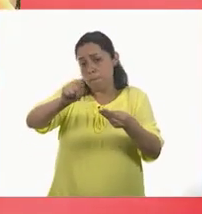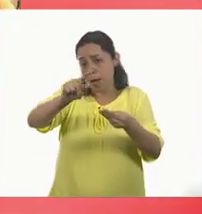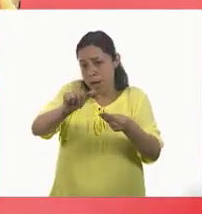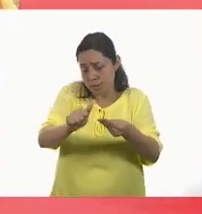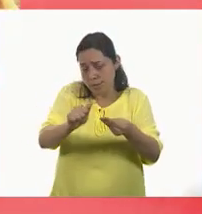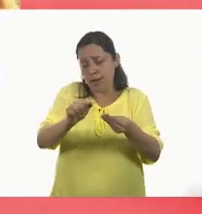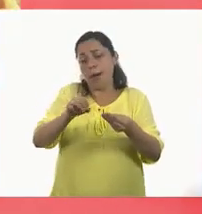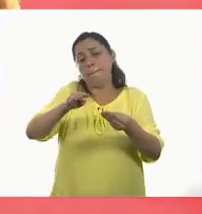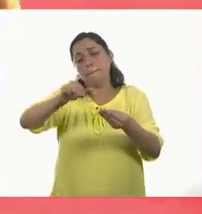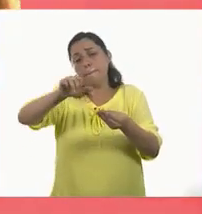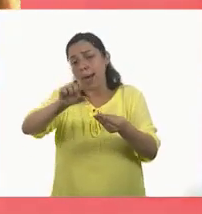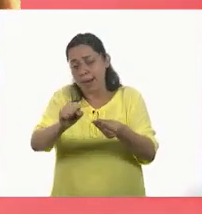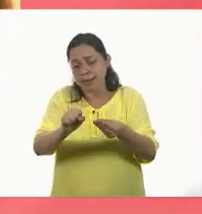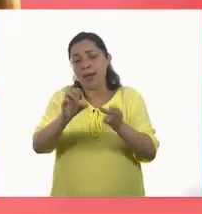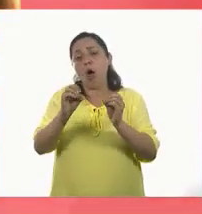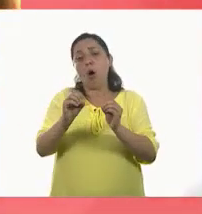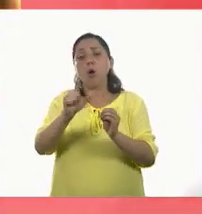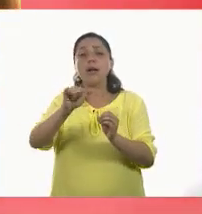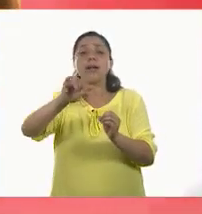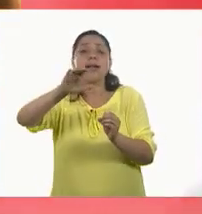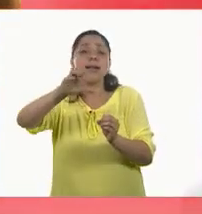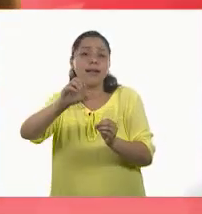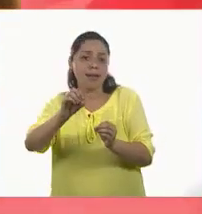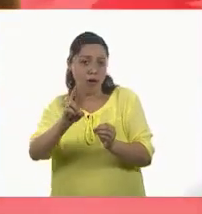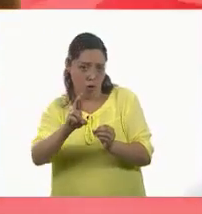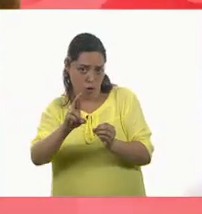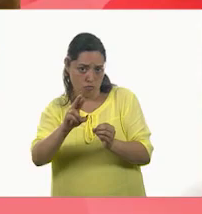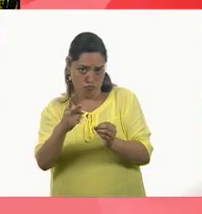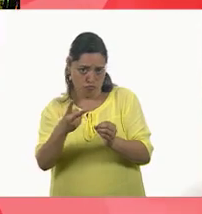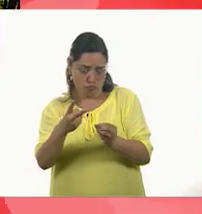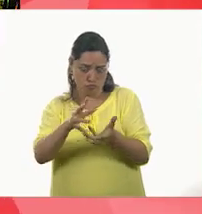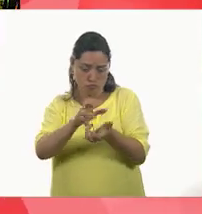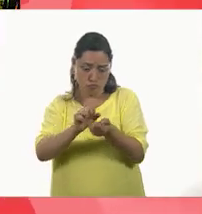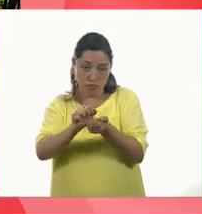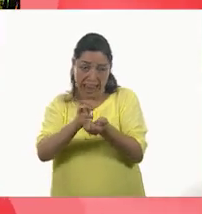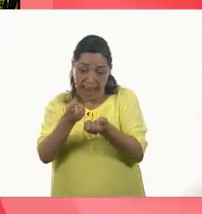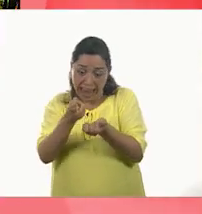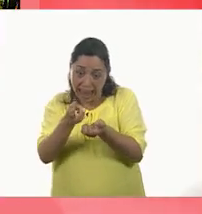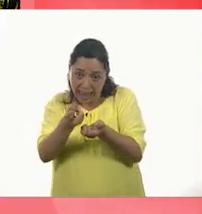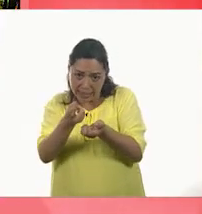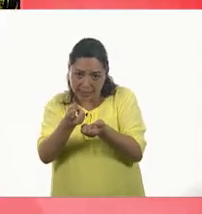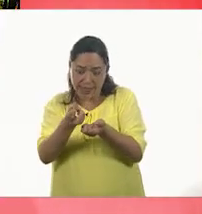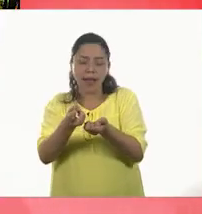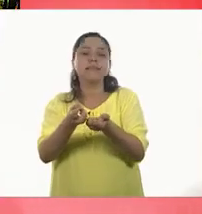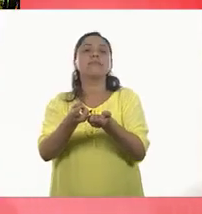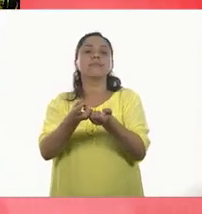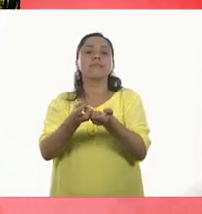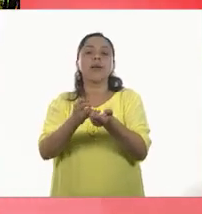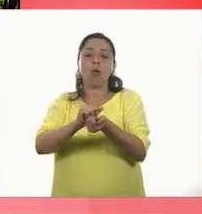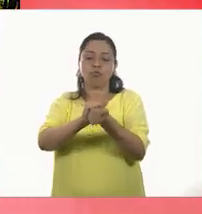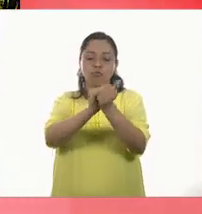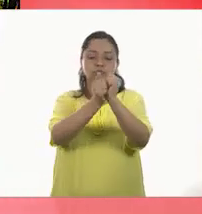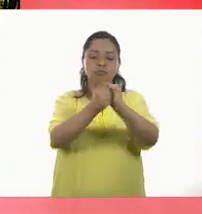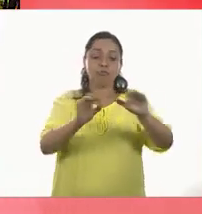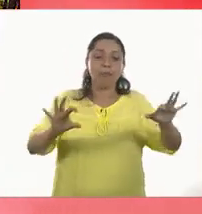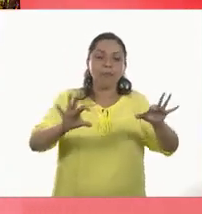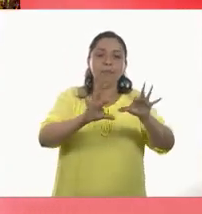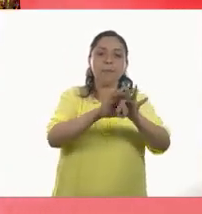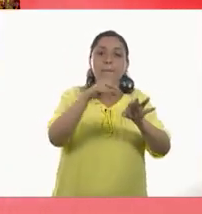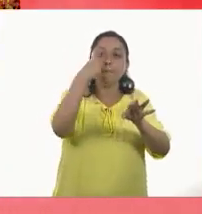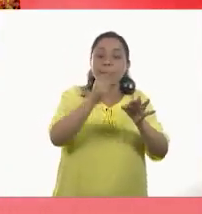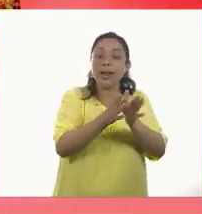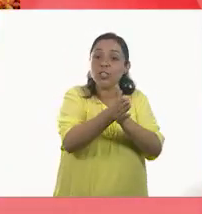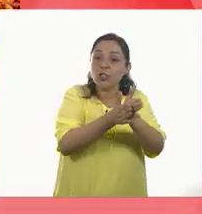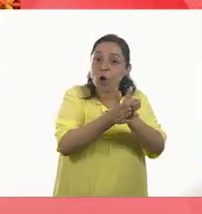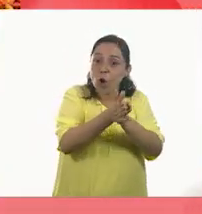masa o licor de cacao. Este licor es el ingrediente principal de un chocolate.